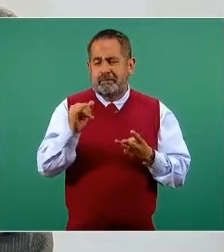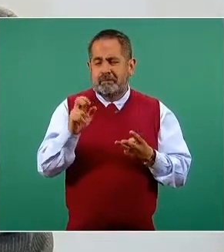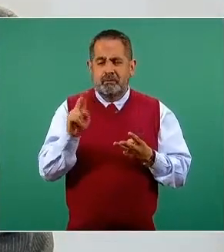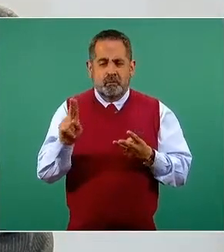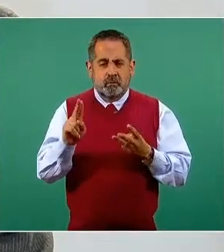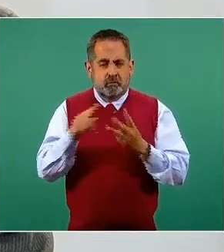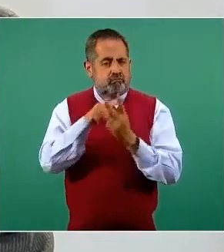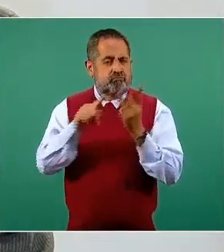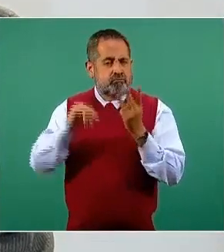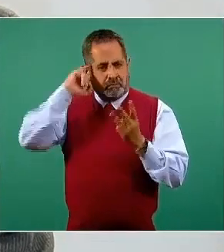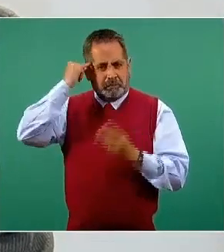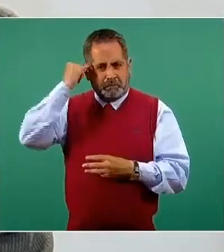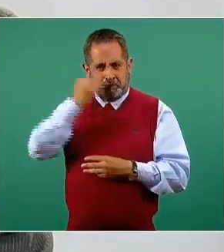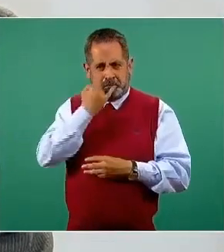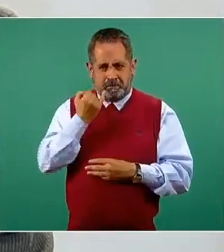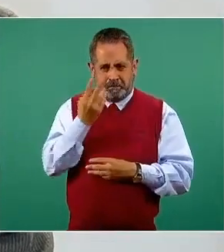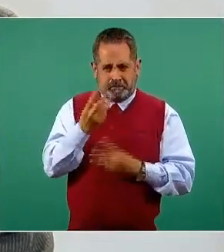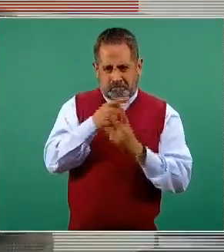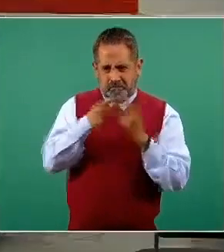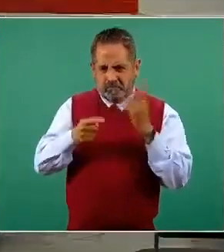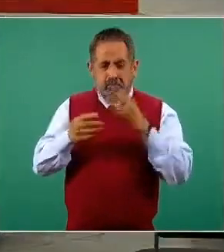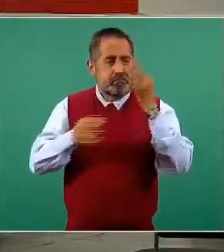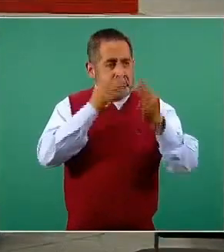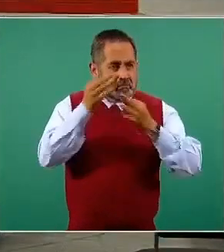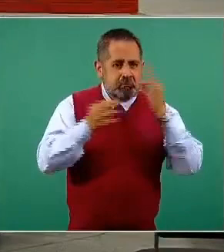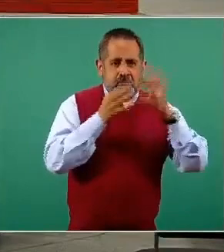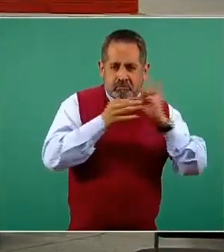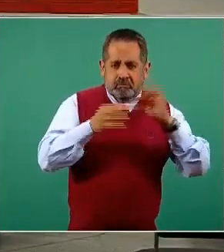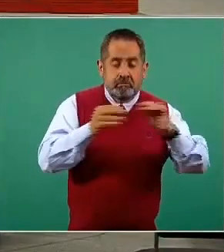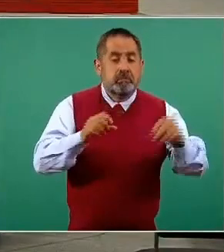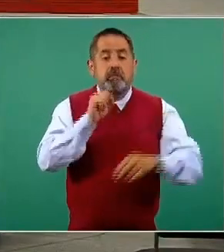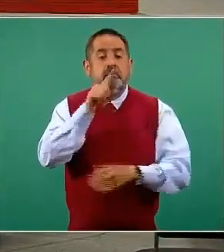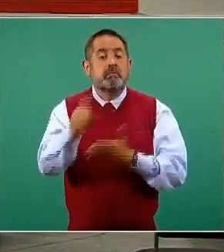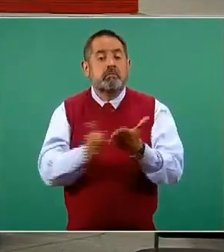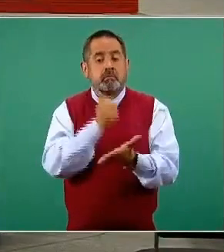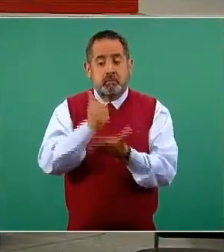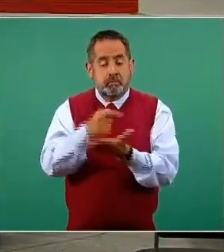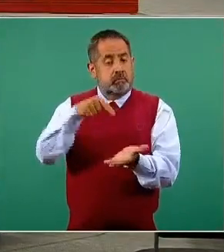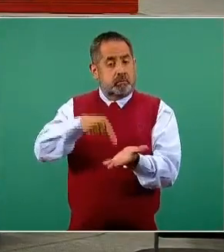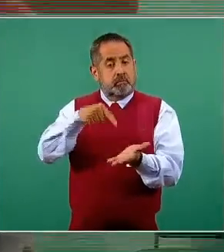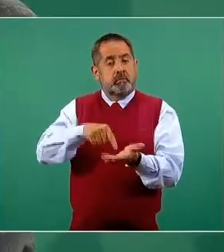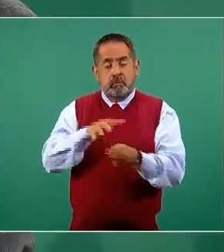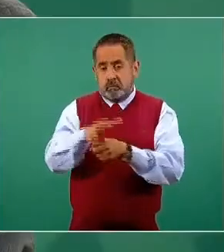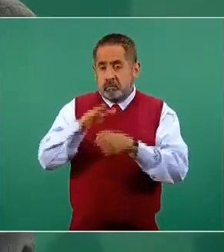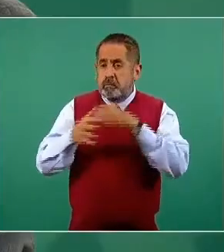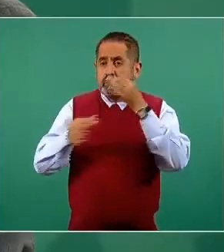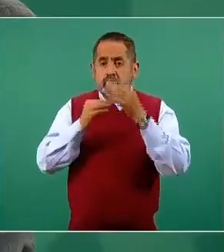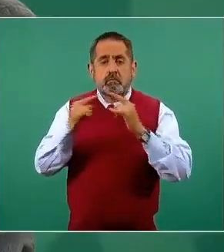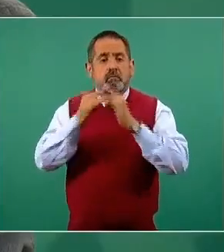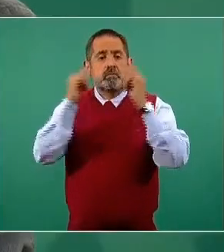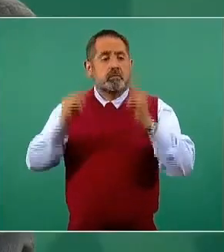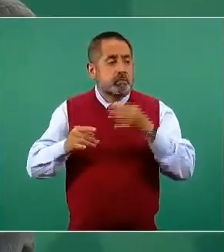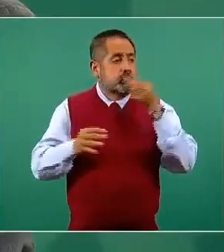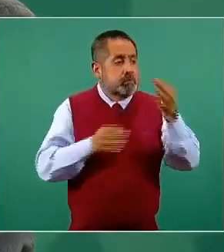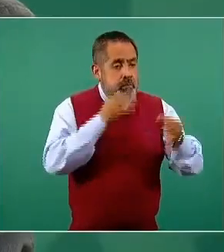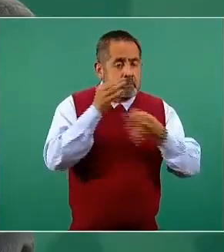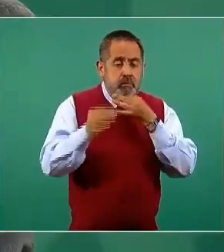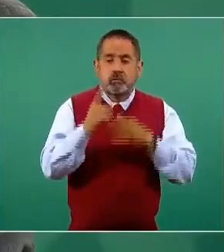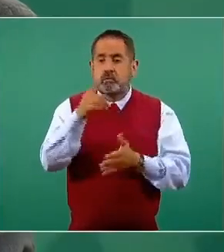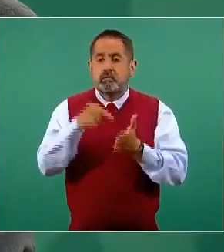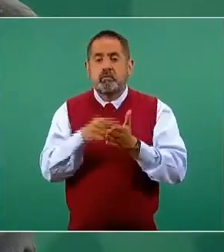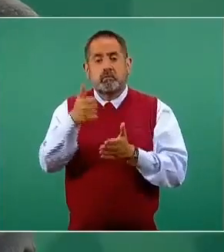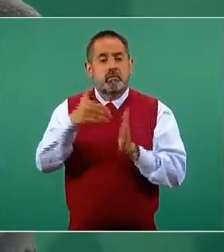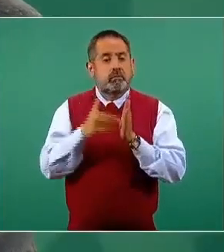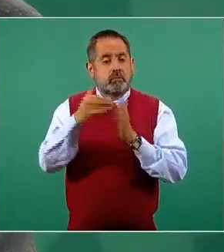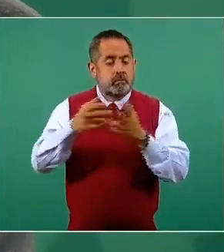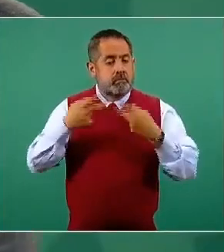también llevamos orientación en zonas urbanas, establecimos módulos de orientación e información sanitaria, 1.6 millones